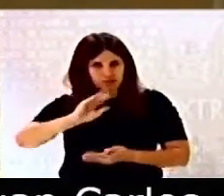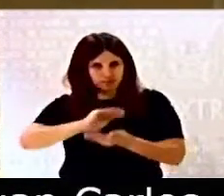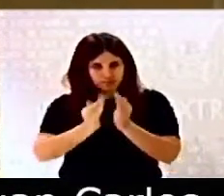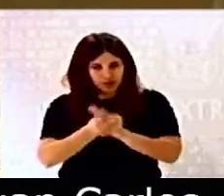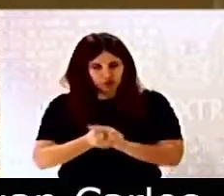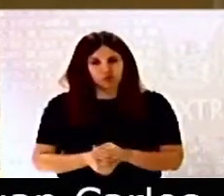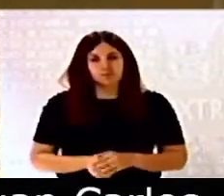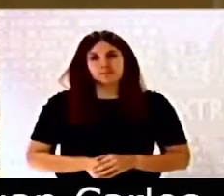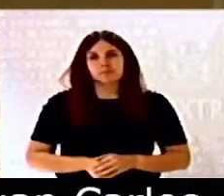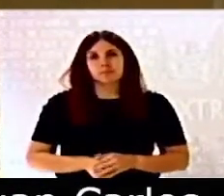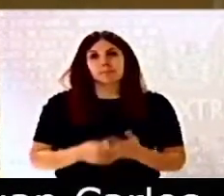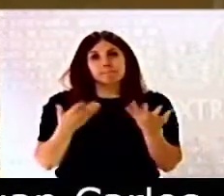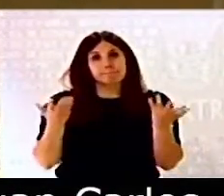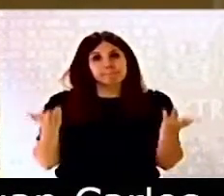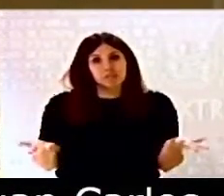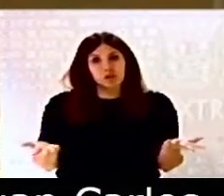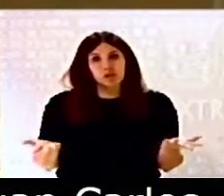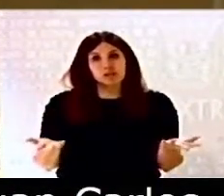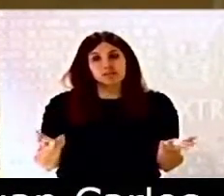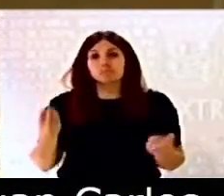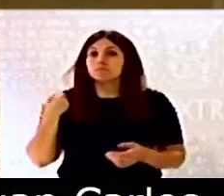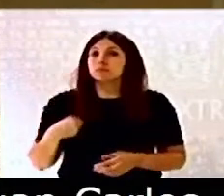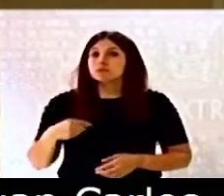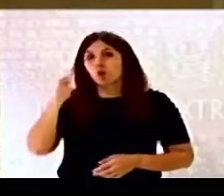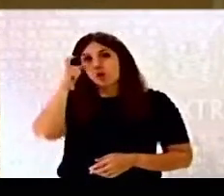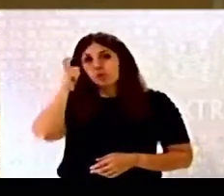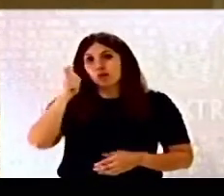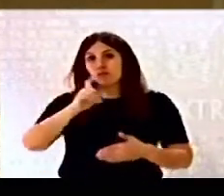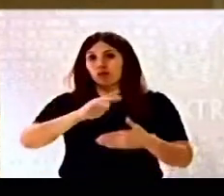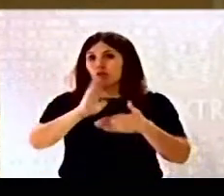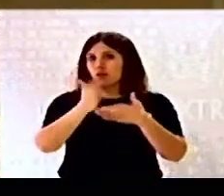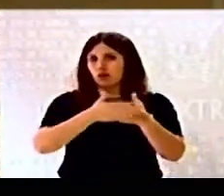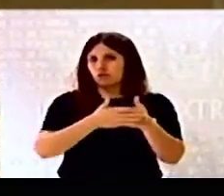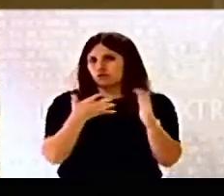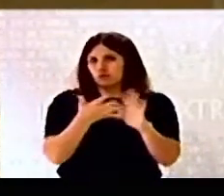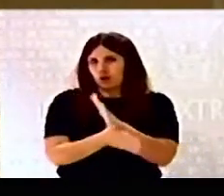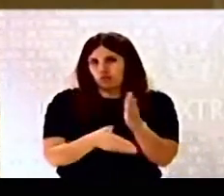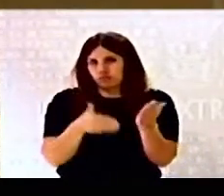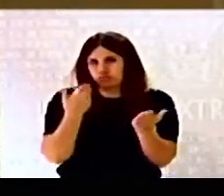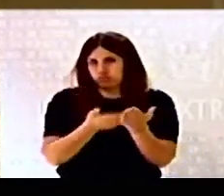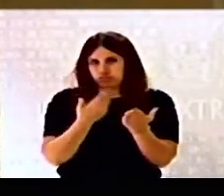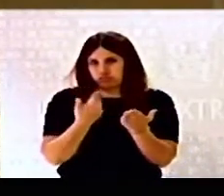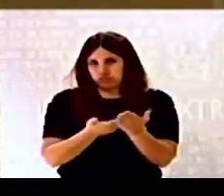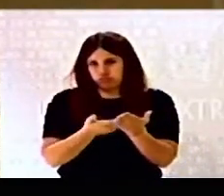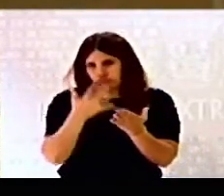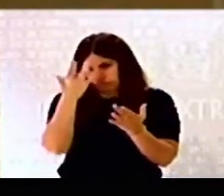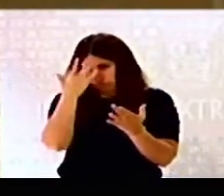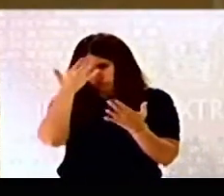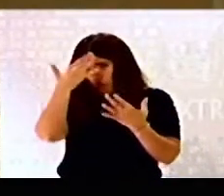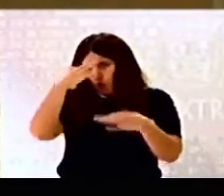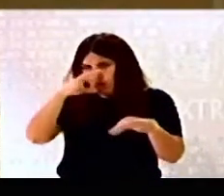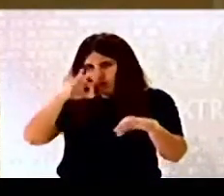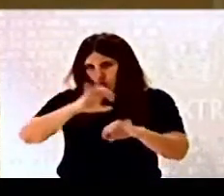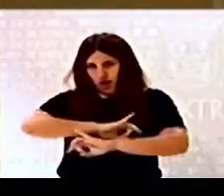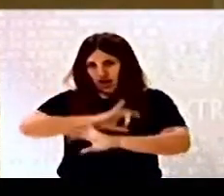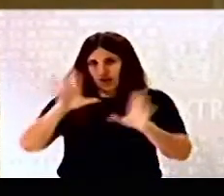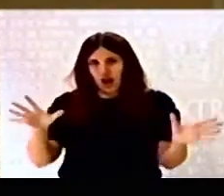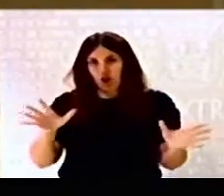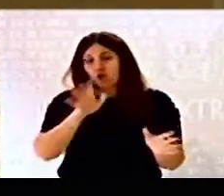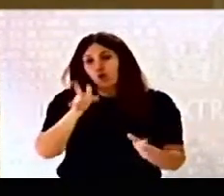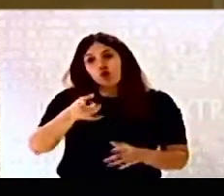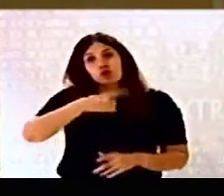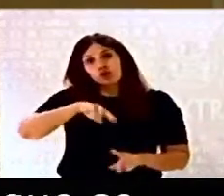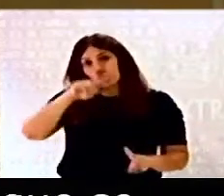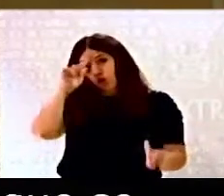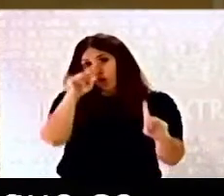Luego, el cierre perimetral estaba justificado, que se propusiera, porque lo que pretendíamos en